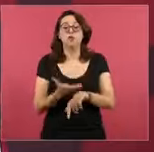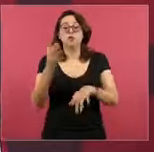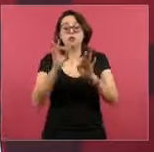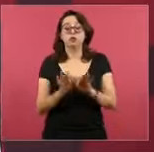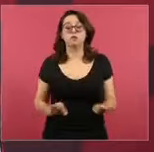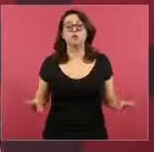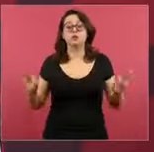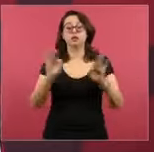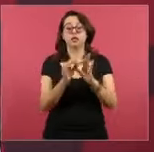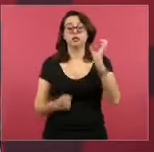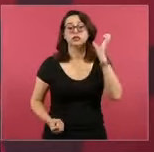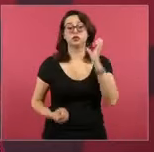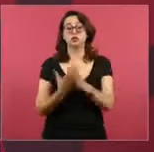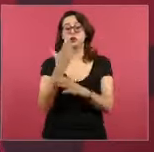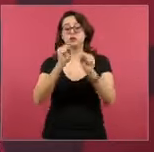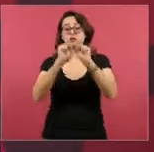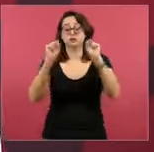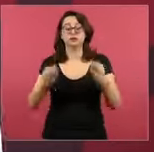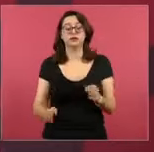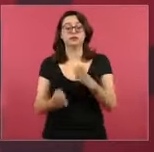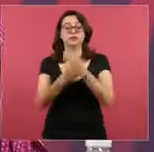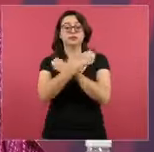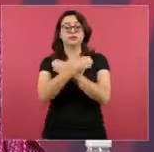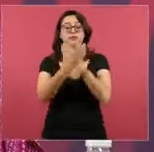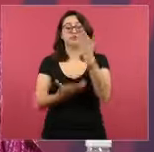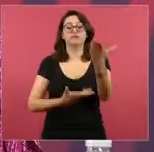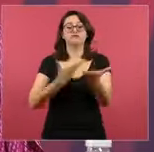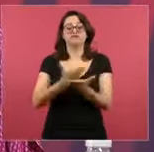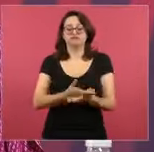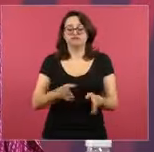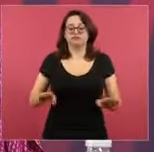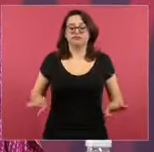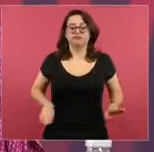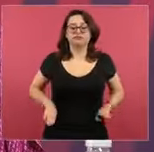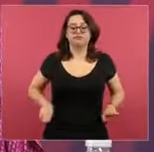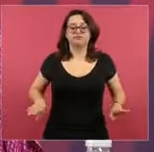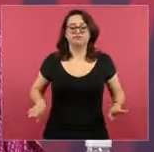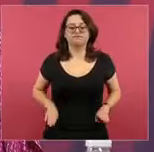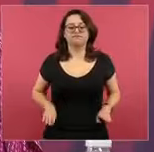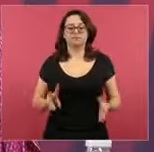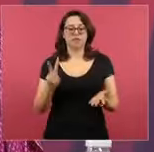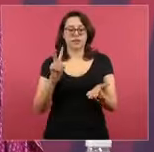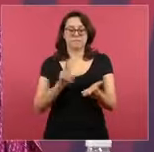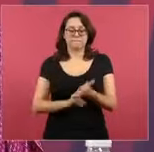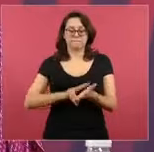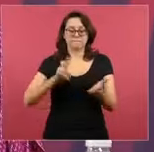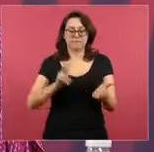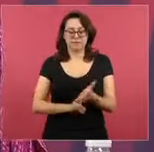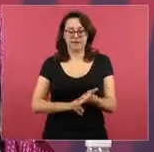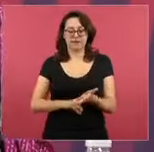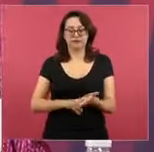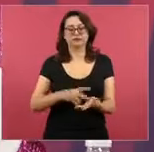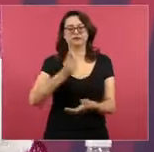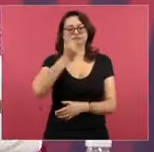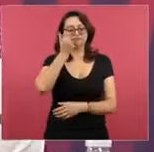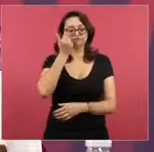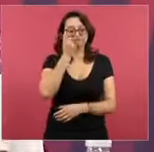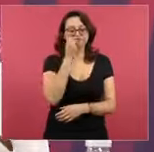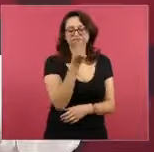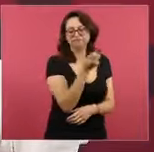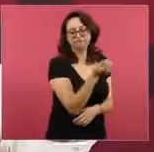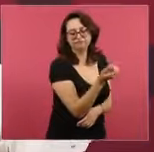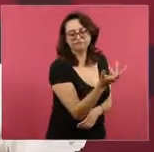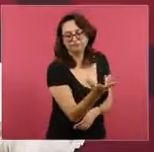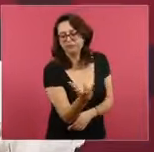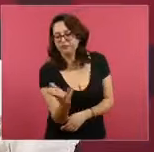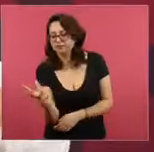Esta propuesta pedagógica es uno de sus ejes fundamentales, es fortalecer los valores que se